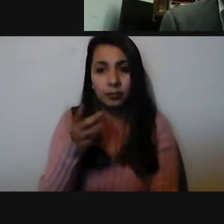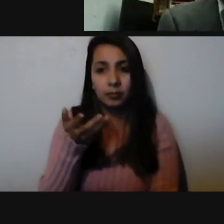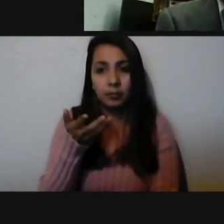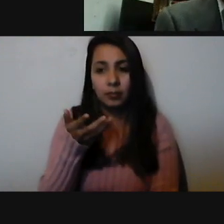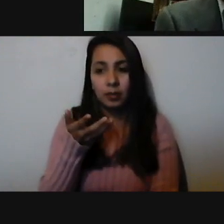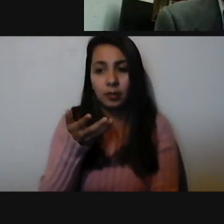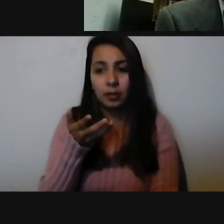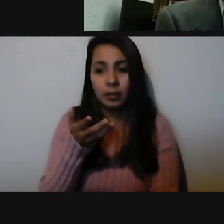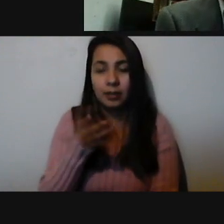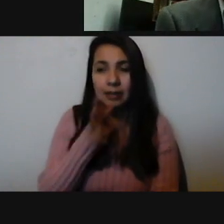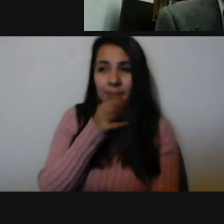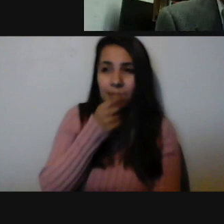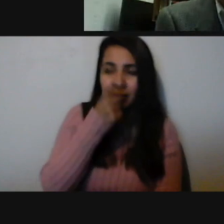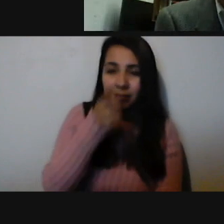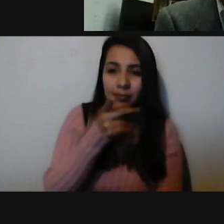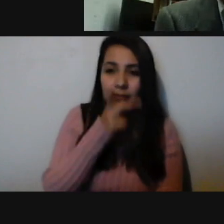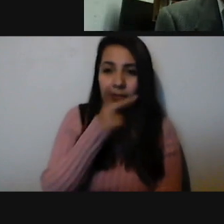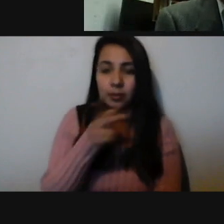la glicina